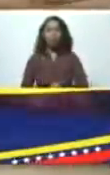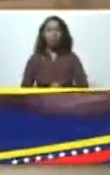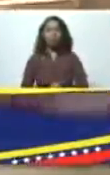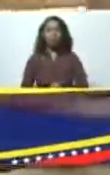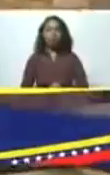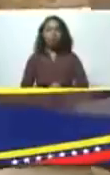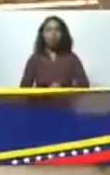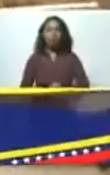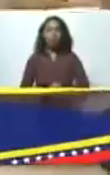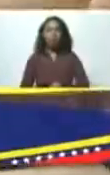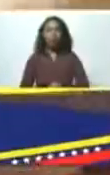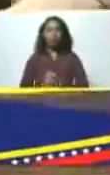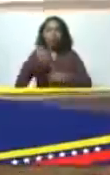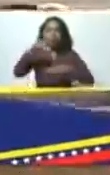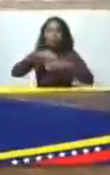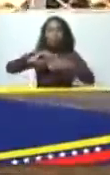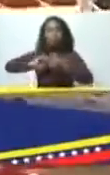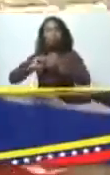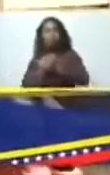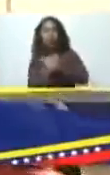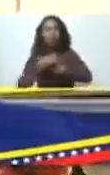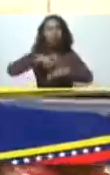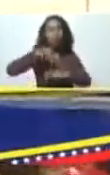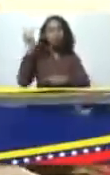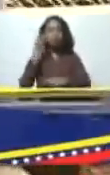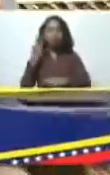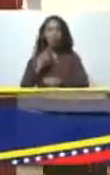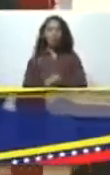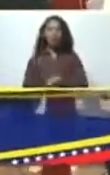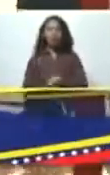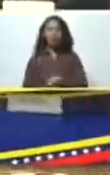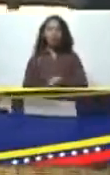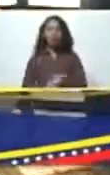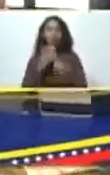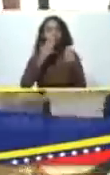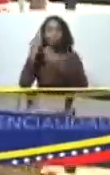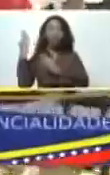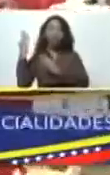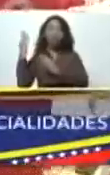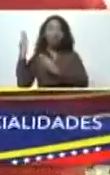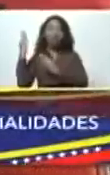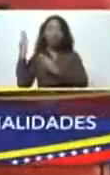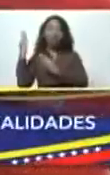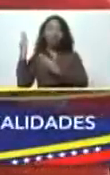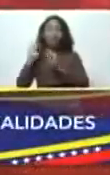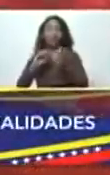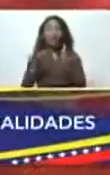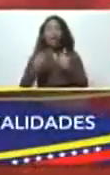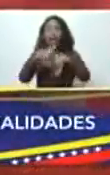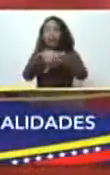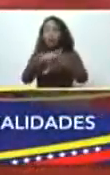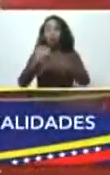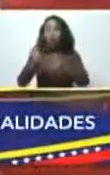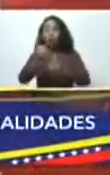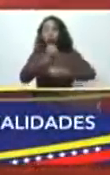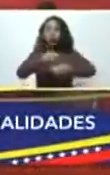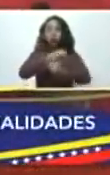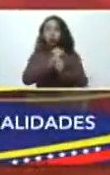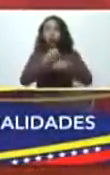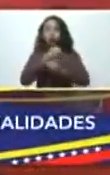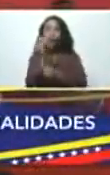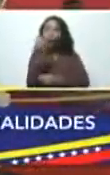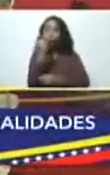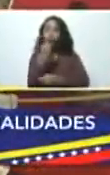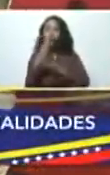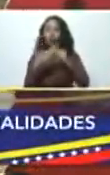Están sembrando alfalfa, presidente, en Venezuela. Alfalfa, ¿verdad? Allá la gente. Y esa la mezclan con para producir el alimento de todo